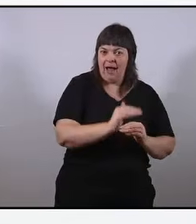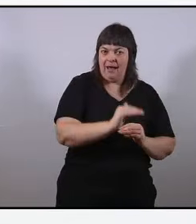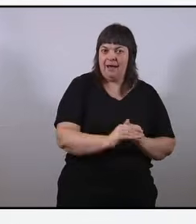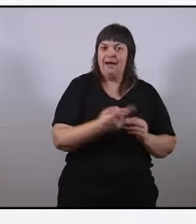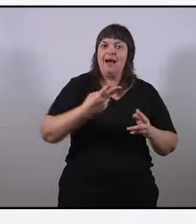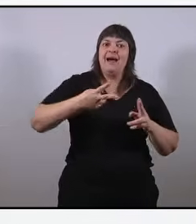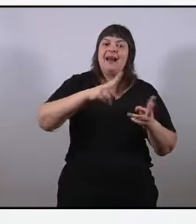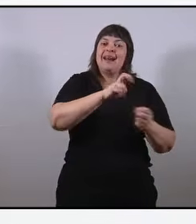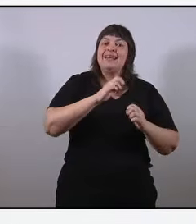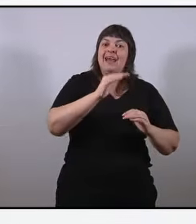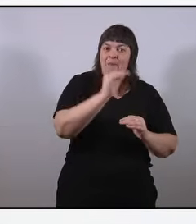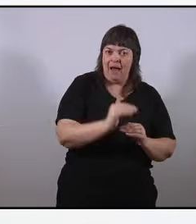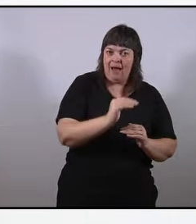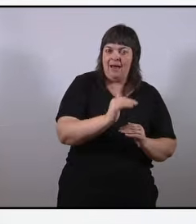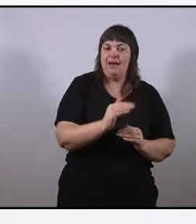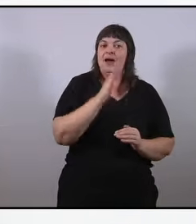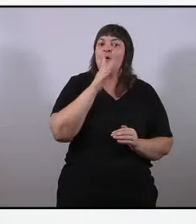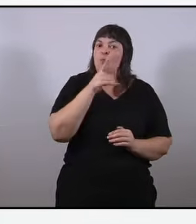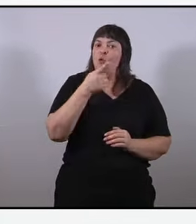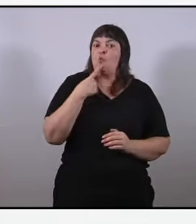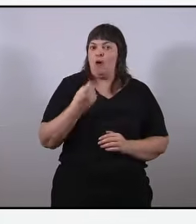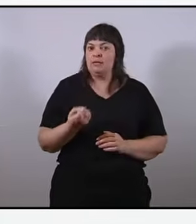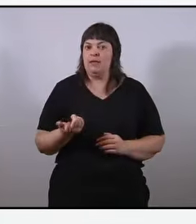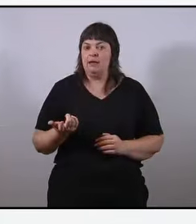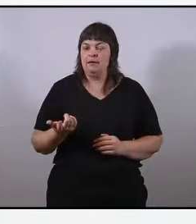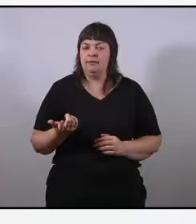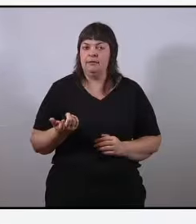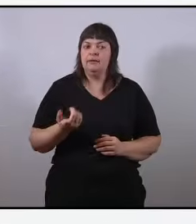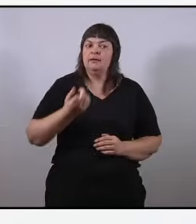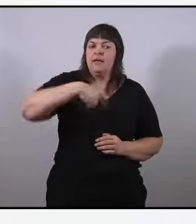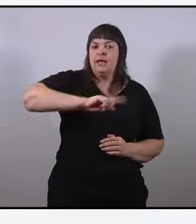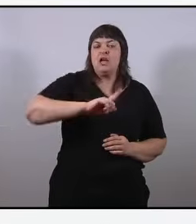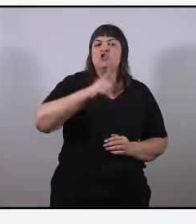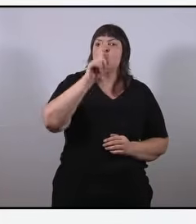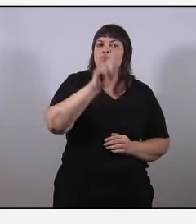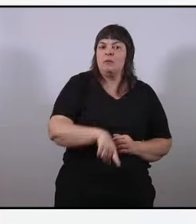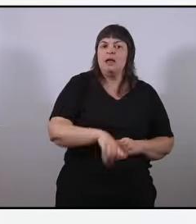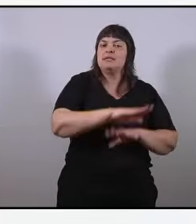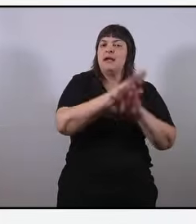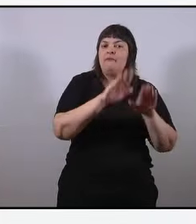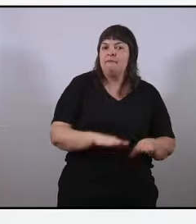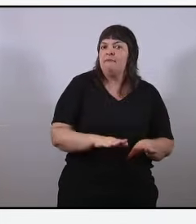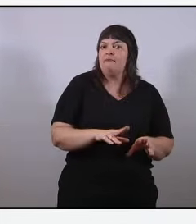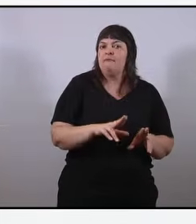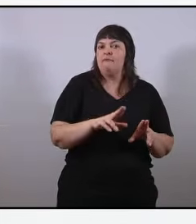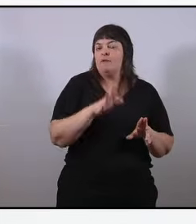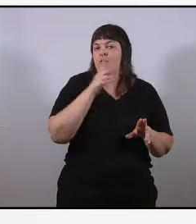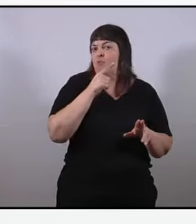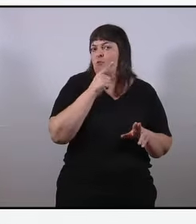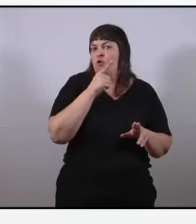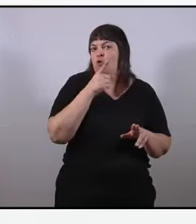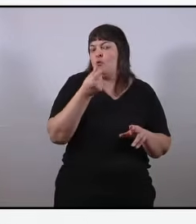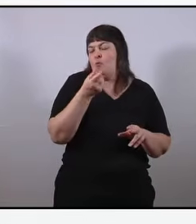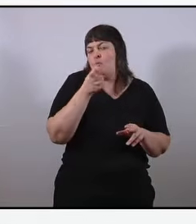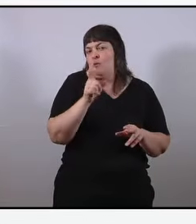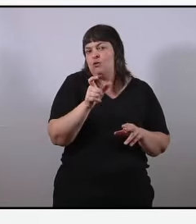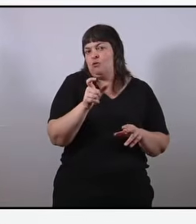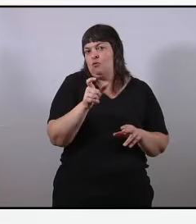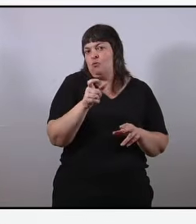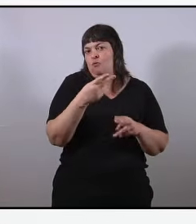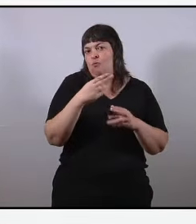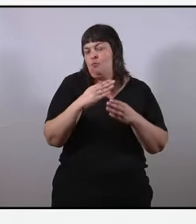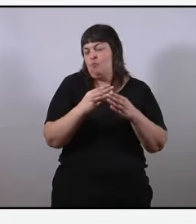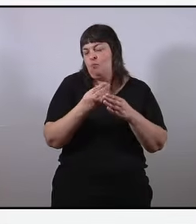de menor renta, porque esto cuesta mucho y les cuesta mucho llegar a fin de mes con la inflación disparada y con los precios que no paran